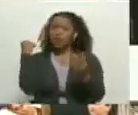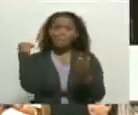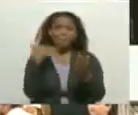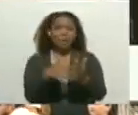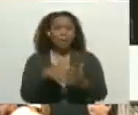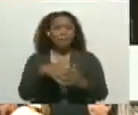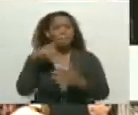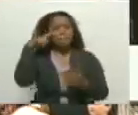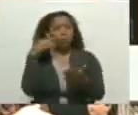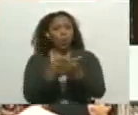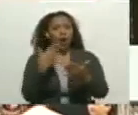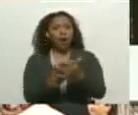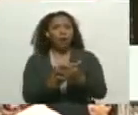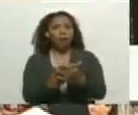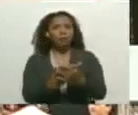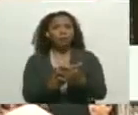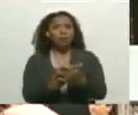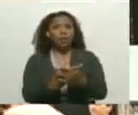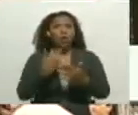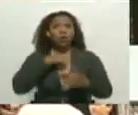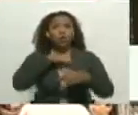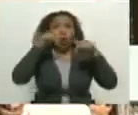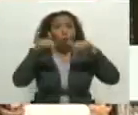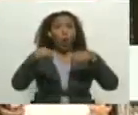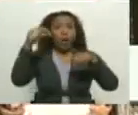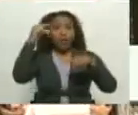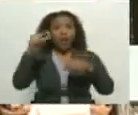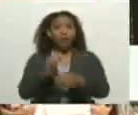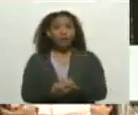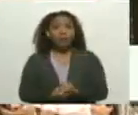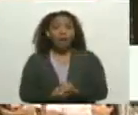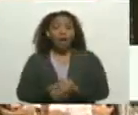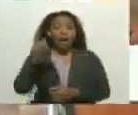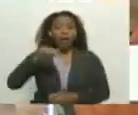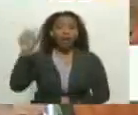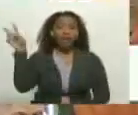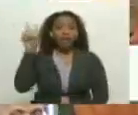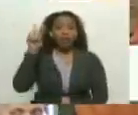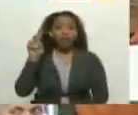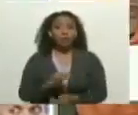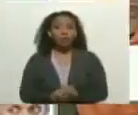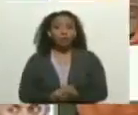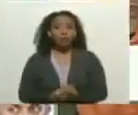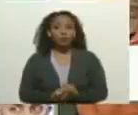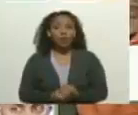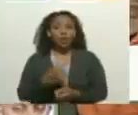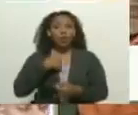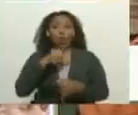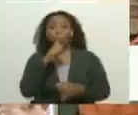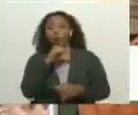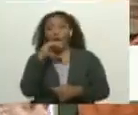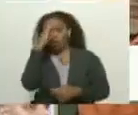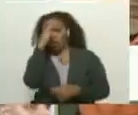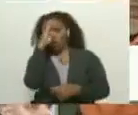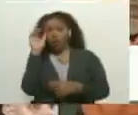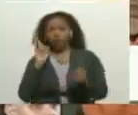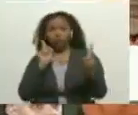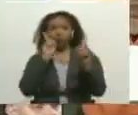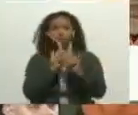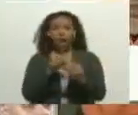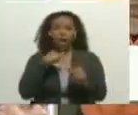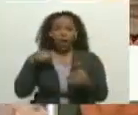Las luchas que estamos dando nosotros hoy día en Venezuela, yo no tengo ninguna duda que se asemejan a las